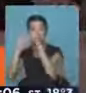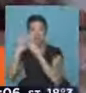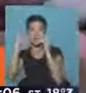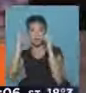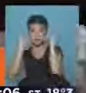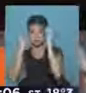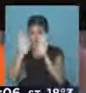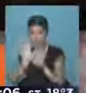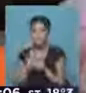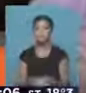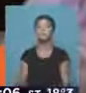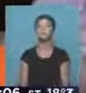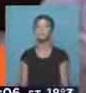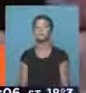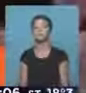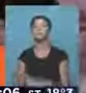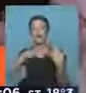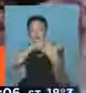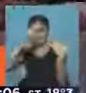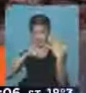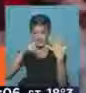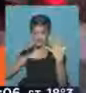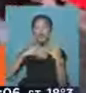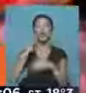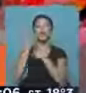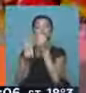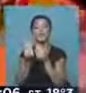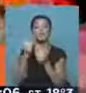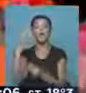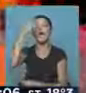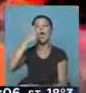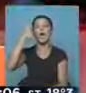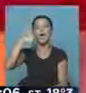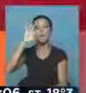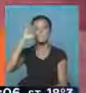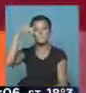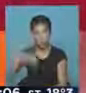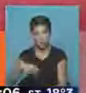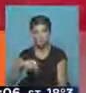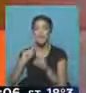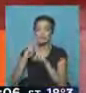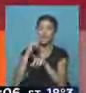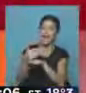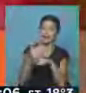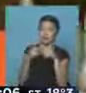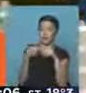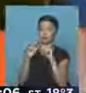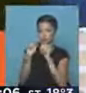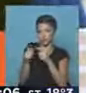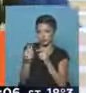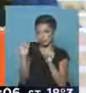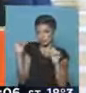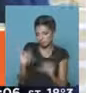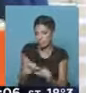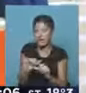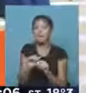Relegado a la quinta posición en las consultas, el candidato socialista Benoît Hamon sintió los embates de la interna en el partido gobernante sin